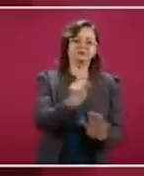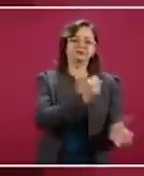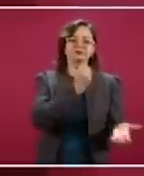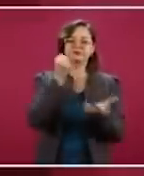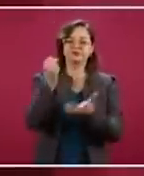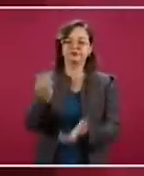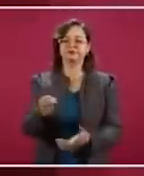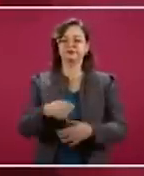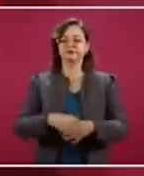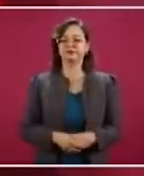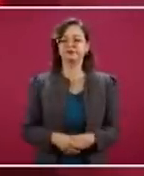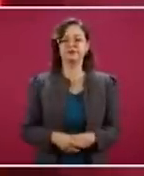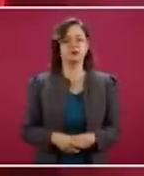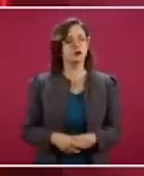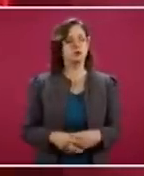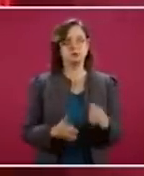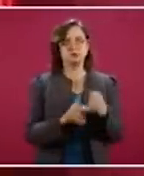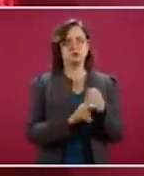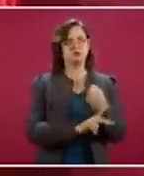en casi todos,